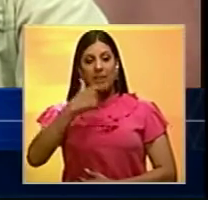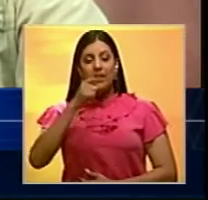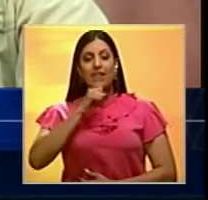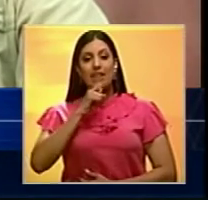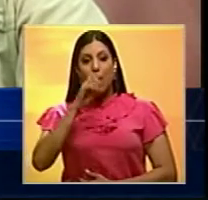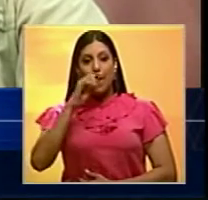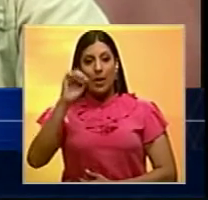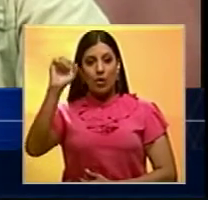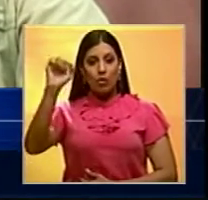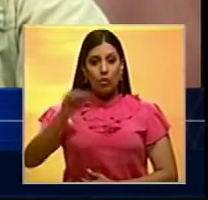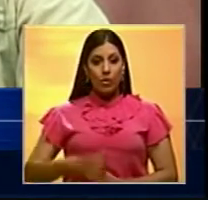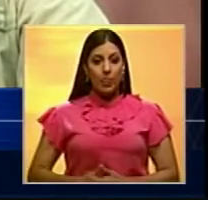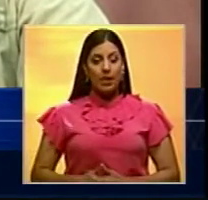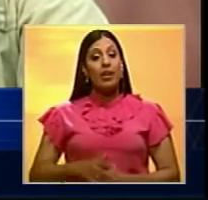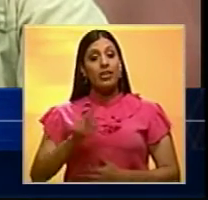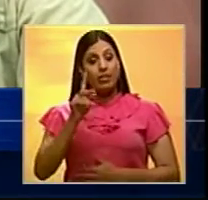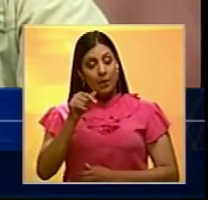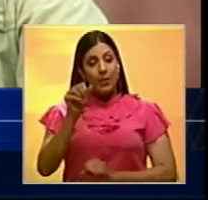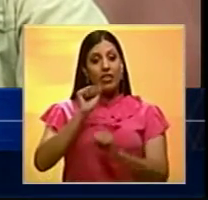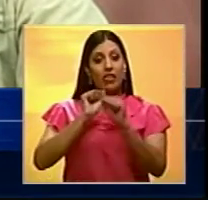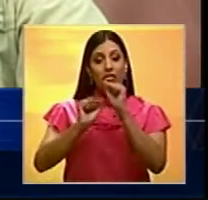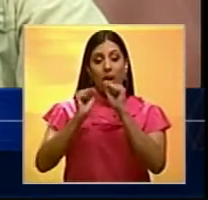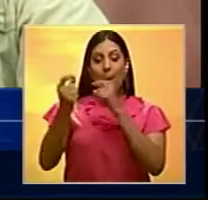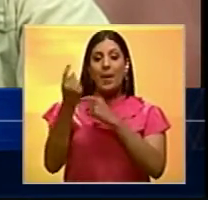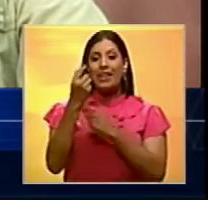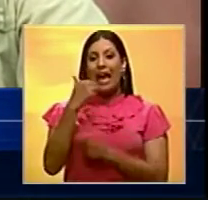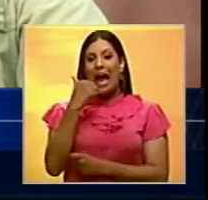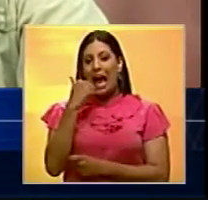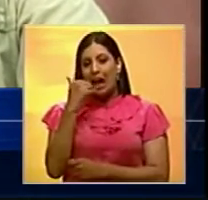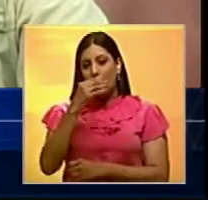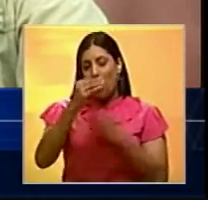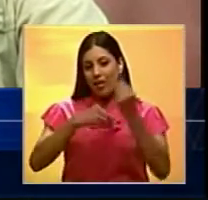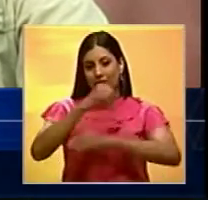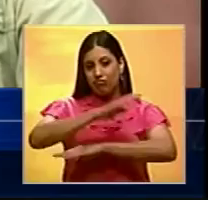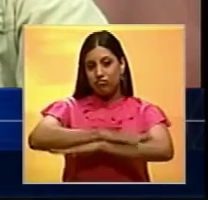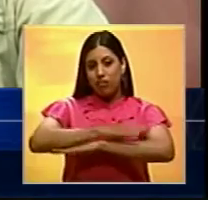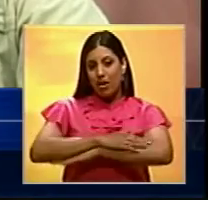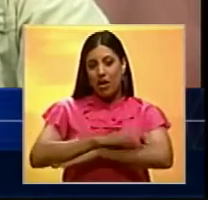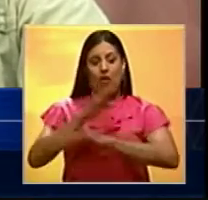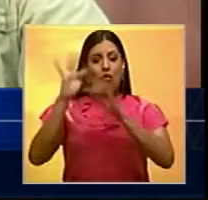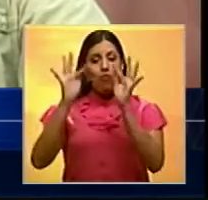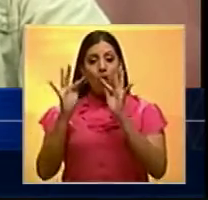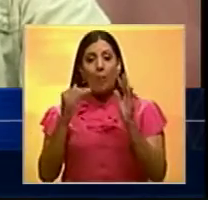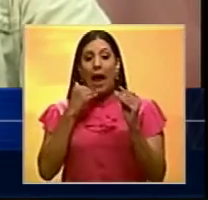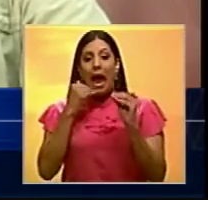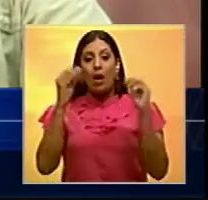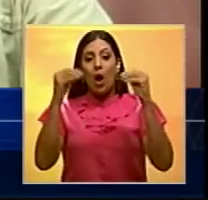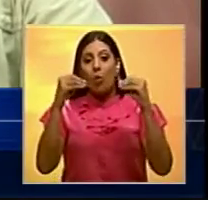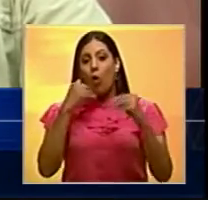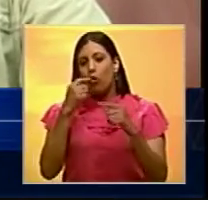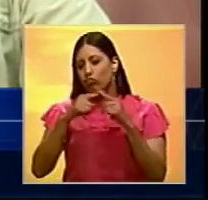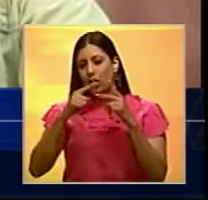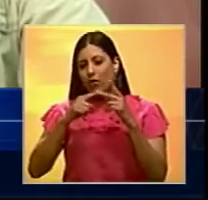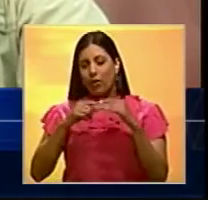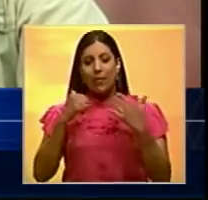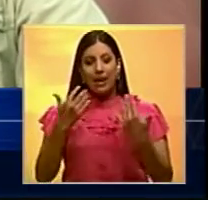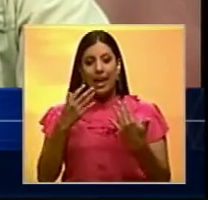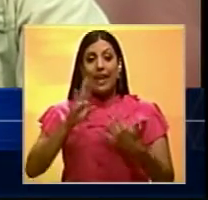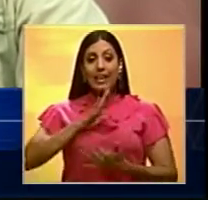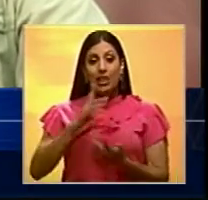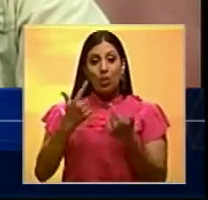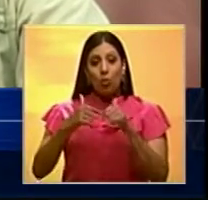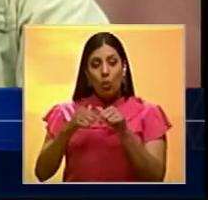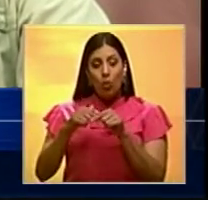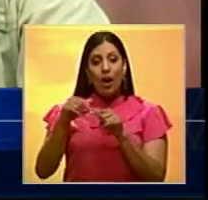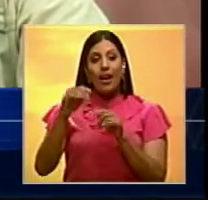Nicolás Maduro Moros, así como evitar dictar cualquier tipo de acto, sea en forma de acuerdo o de cualquier otro tipo que se encuentre al